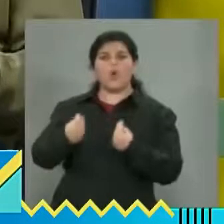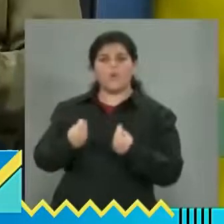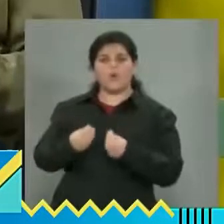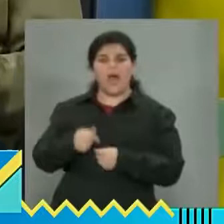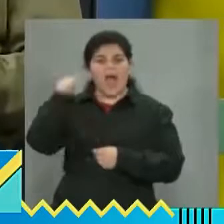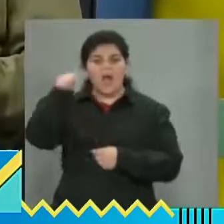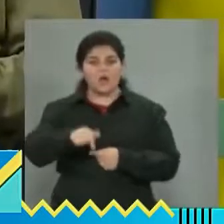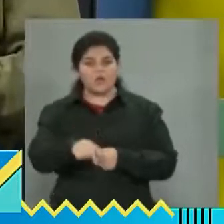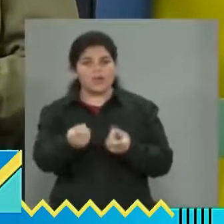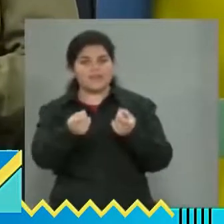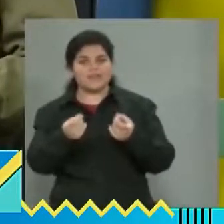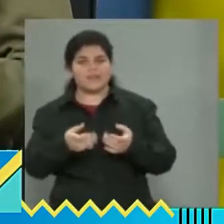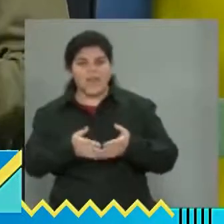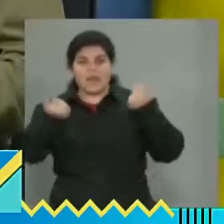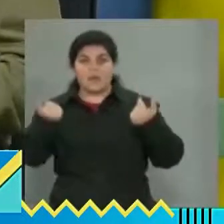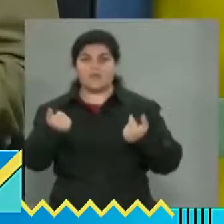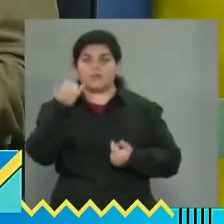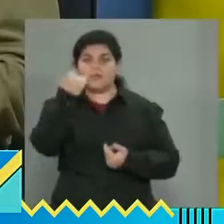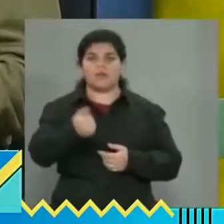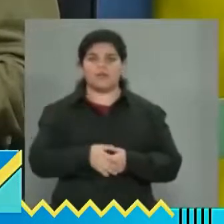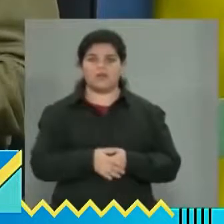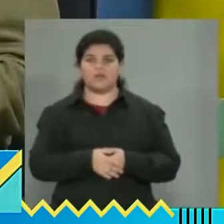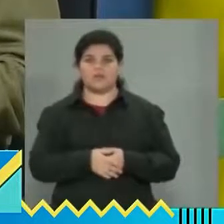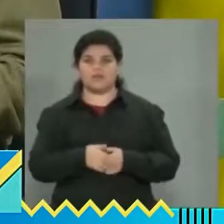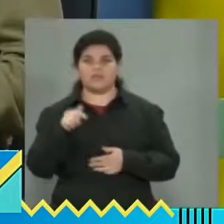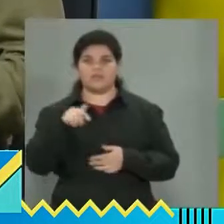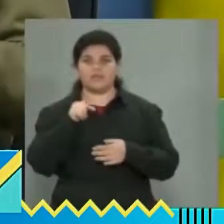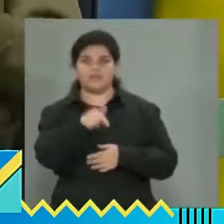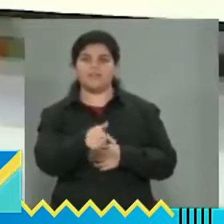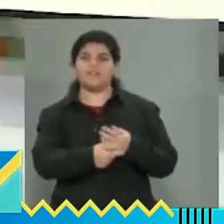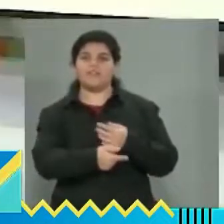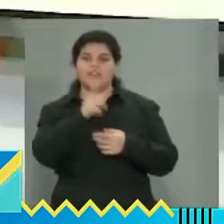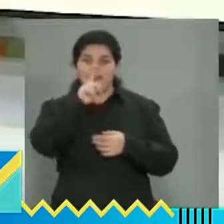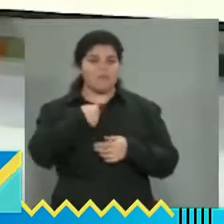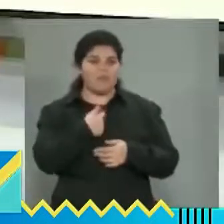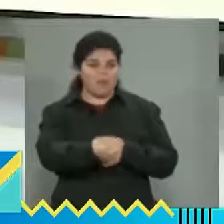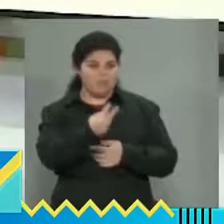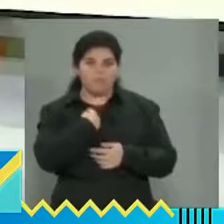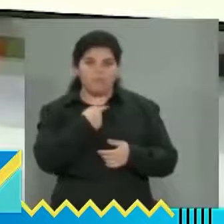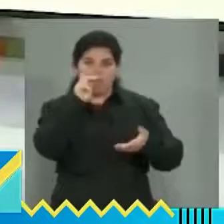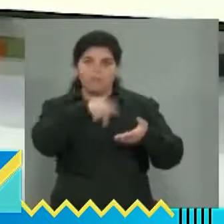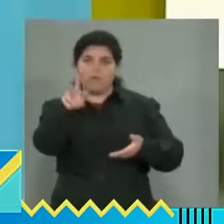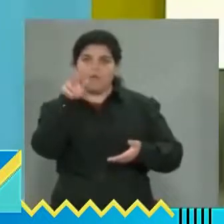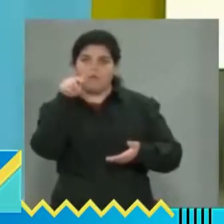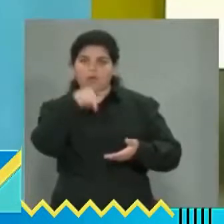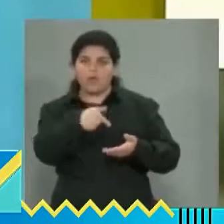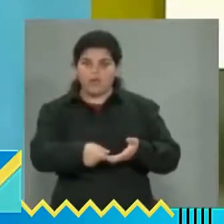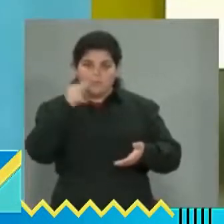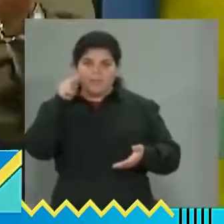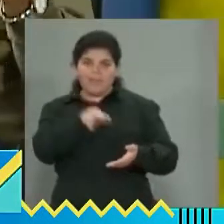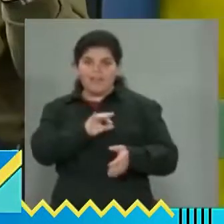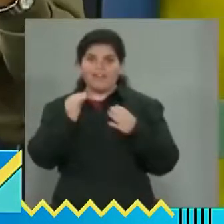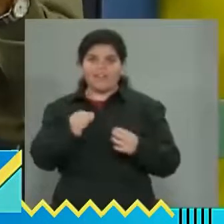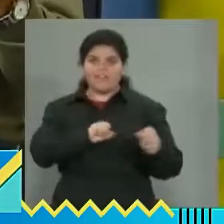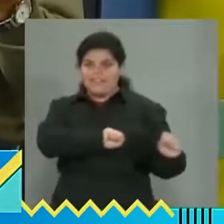la decodificación ya. Me clavaste el visto y no me contestaste. Es insoportable. Es insoportable lo que